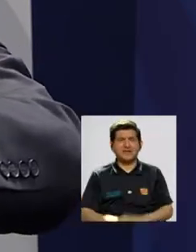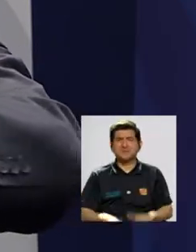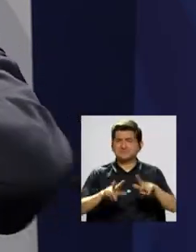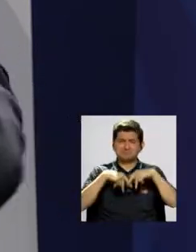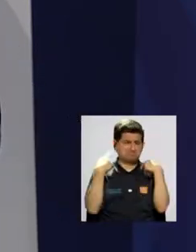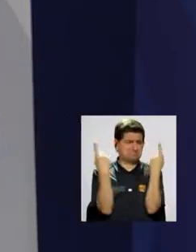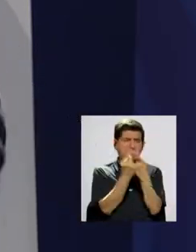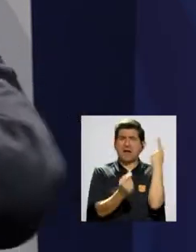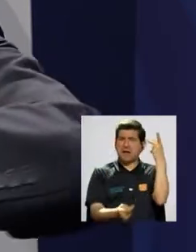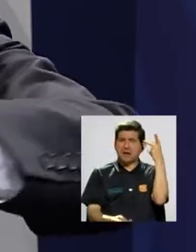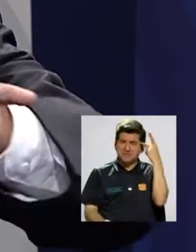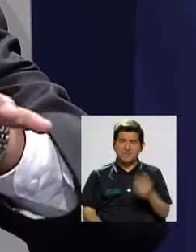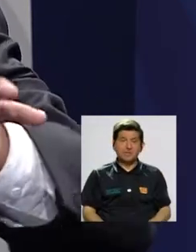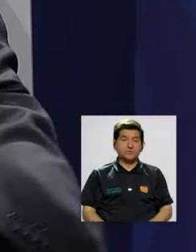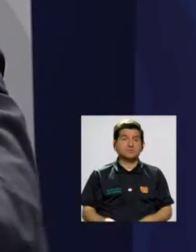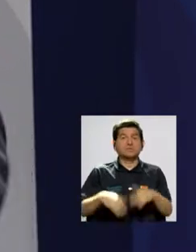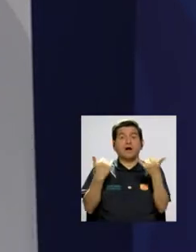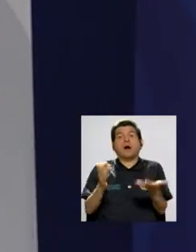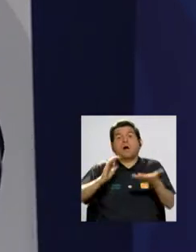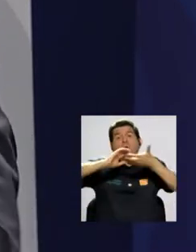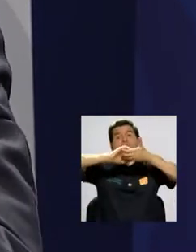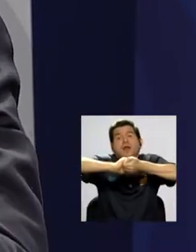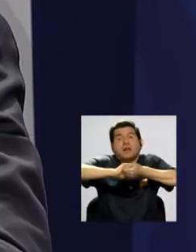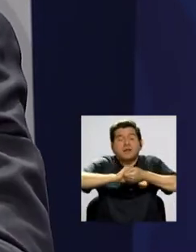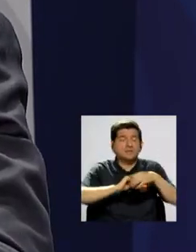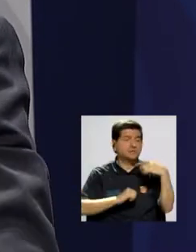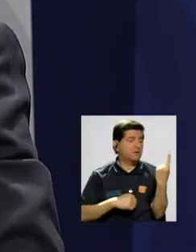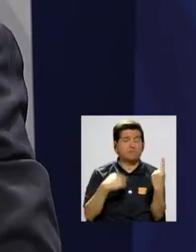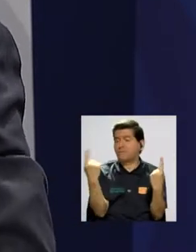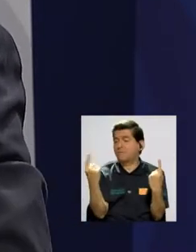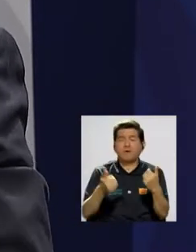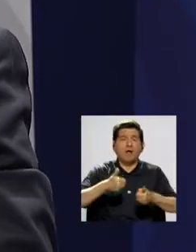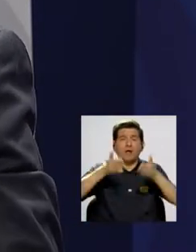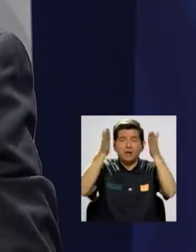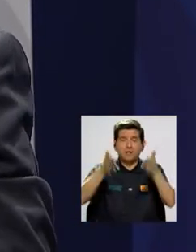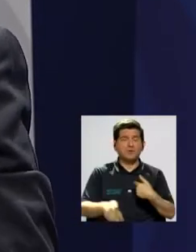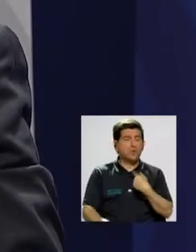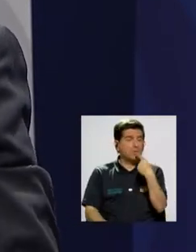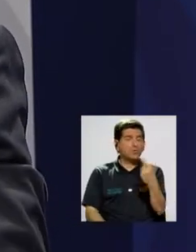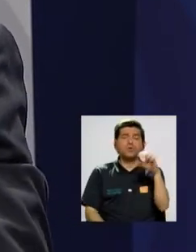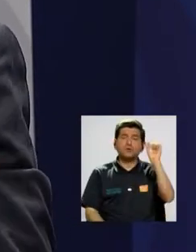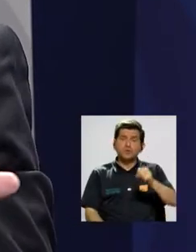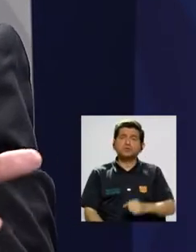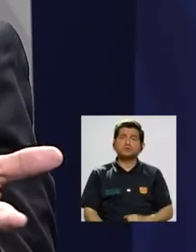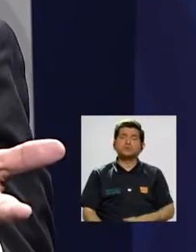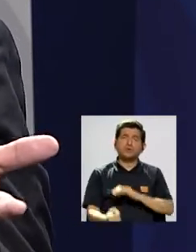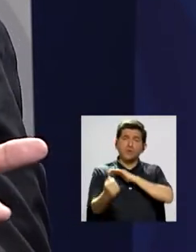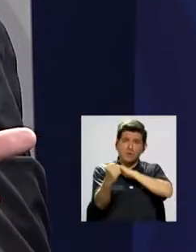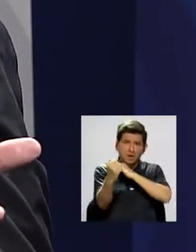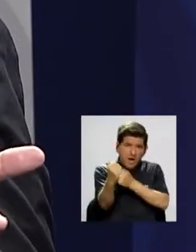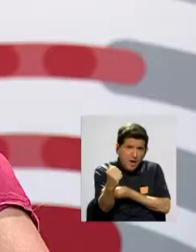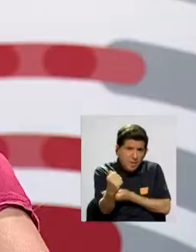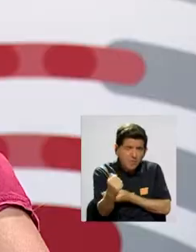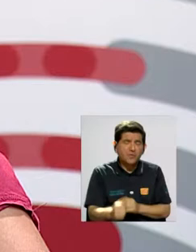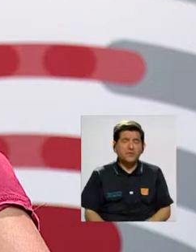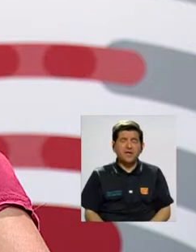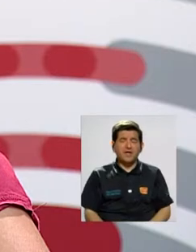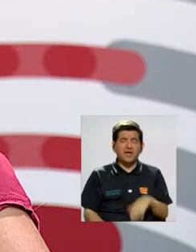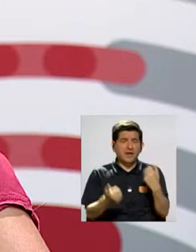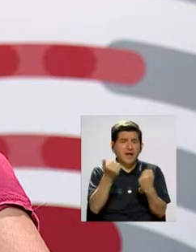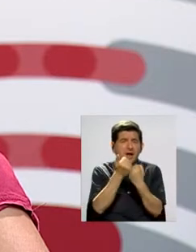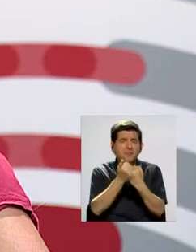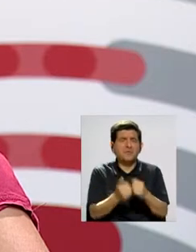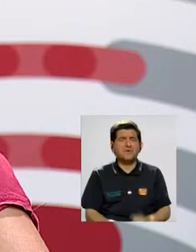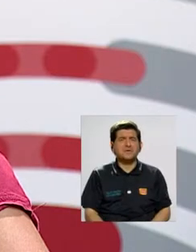partidos políticos que se aliaron en torno a las dos candidaturas, entonces uno dice, claro, vamos a fortalecer el Estado Social de Derecho, pero es que ese